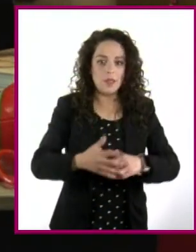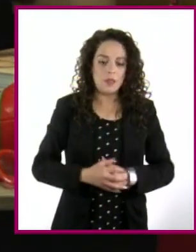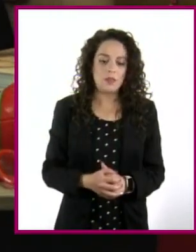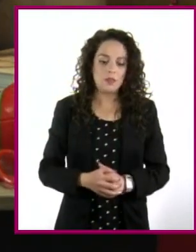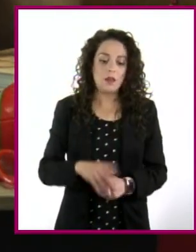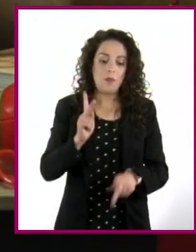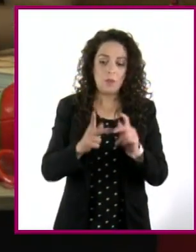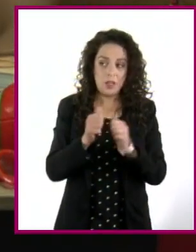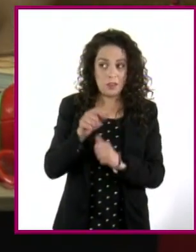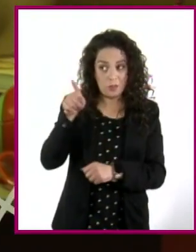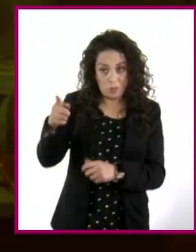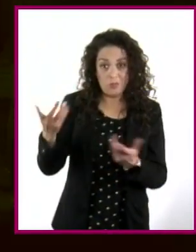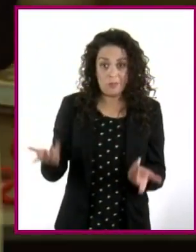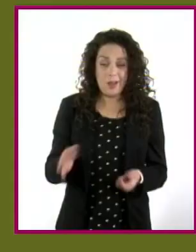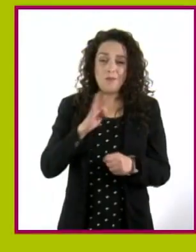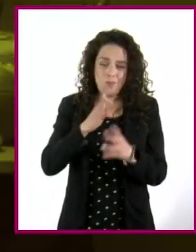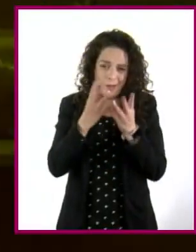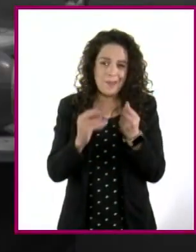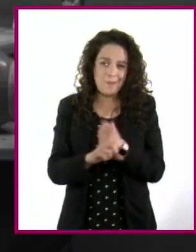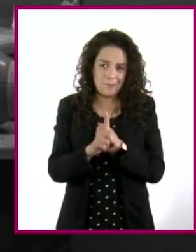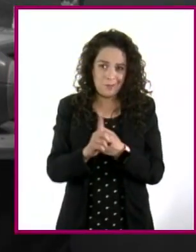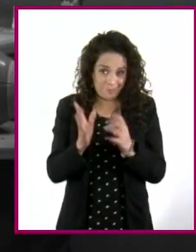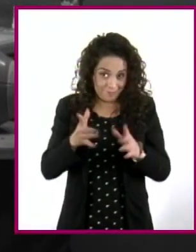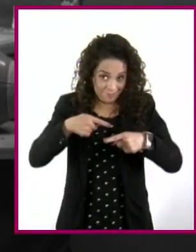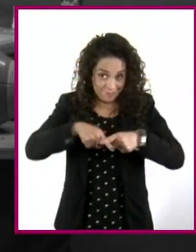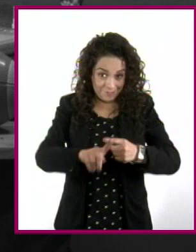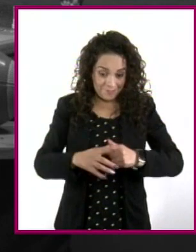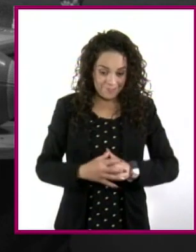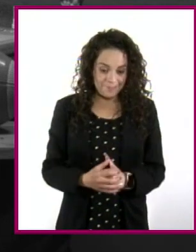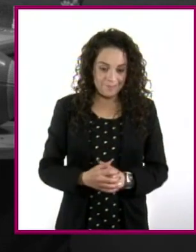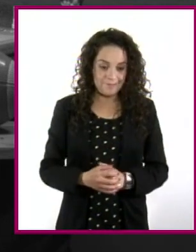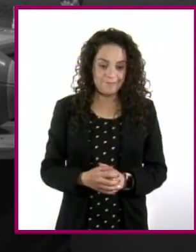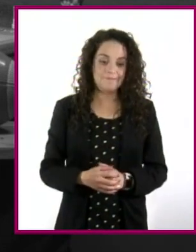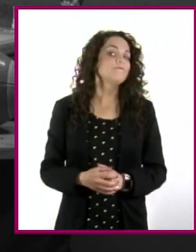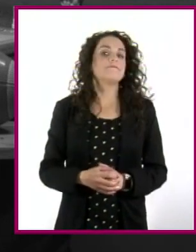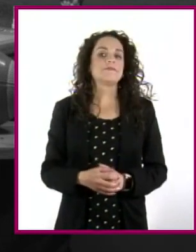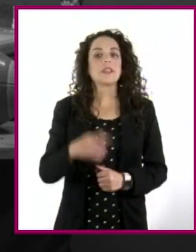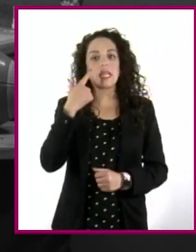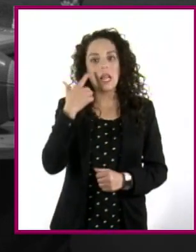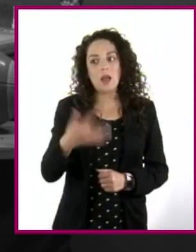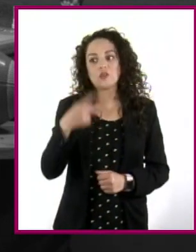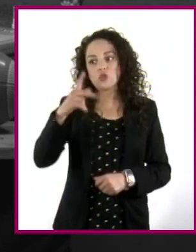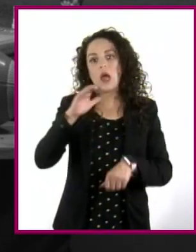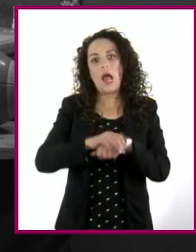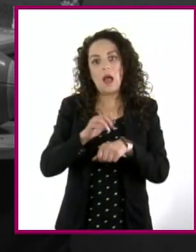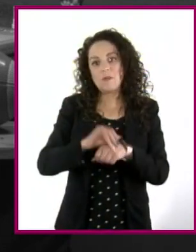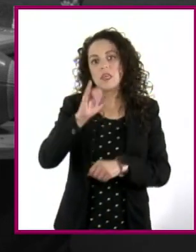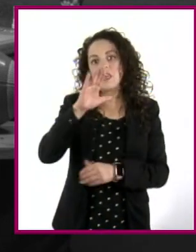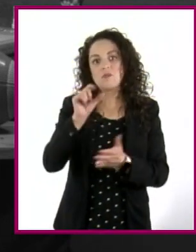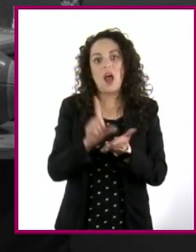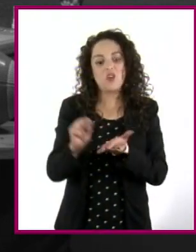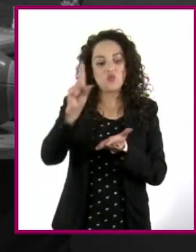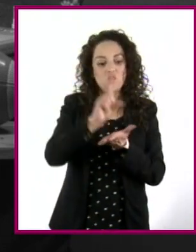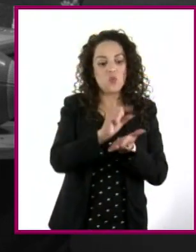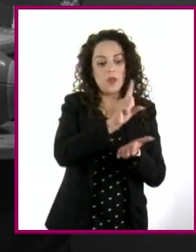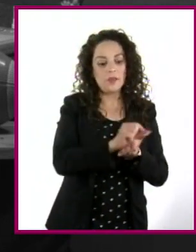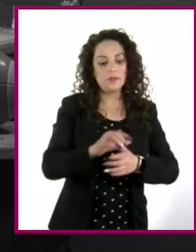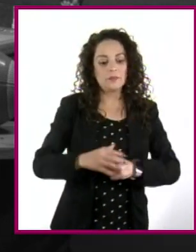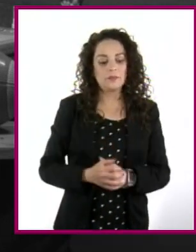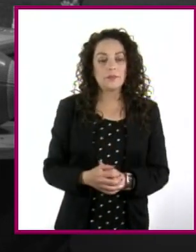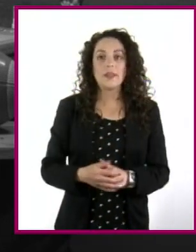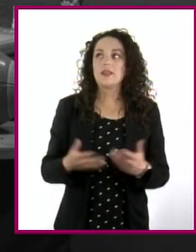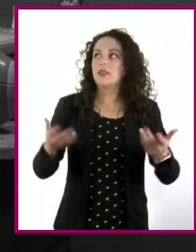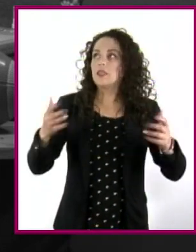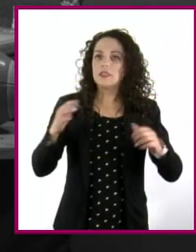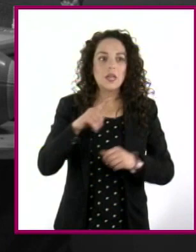¿Comenzamos? Pues comenzamos. ¿Ves? Te dije que sus amigas iban a tuitear. La Carmela,